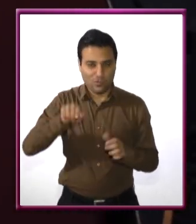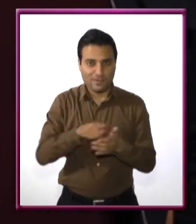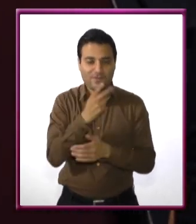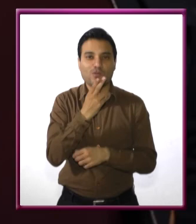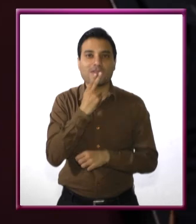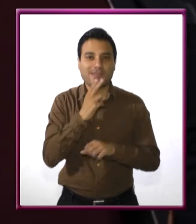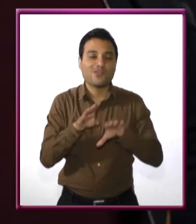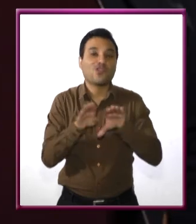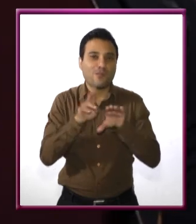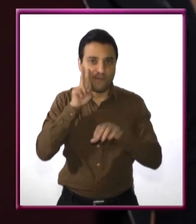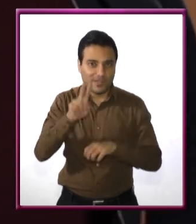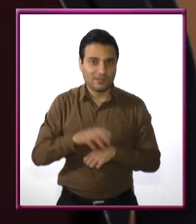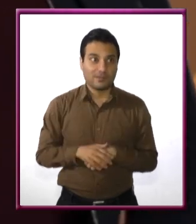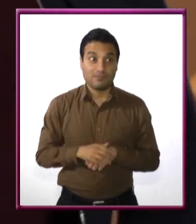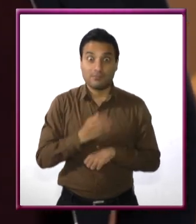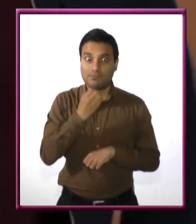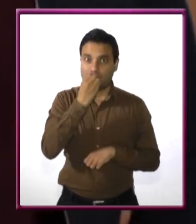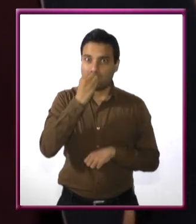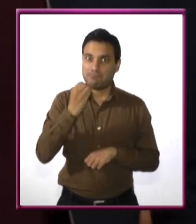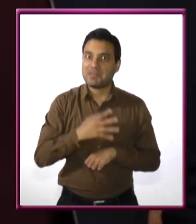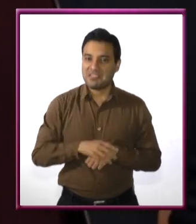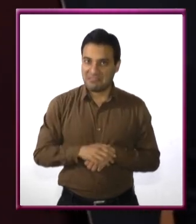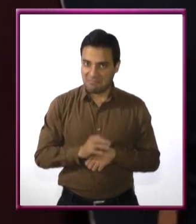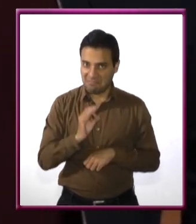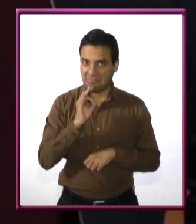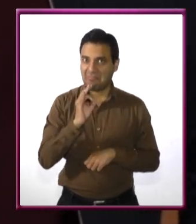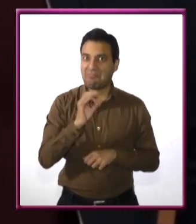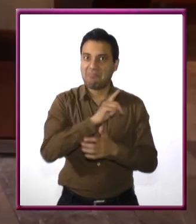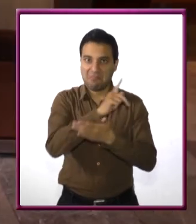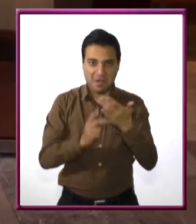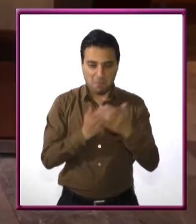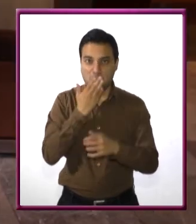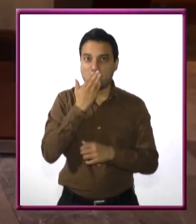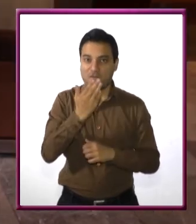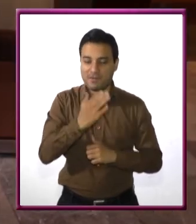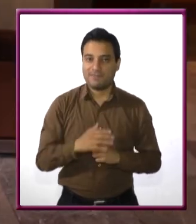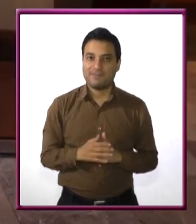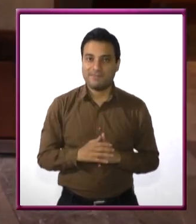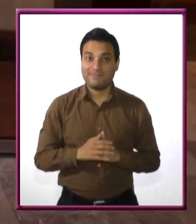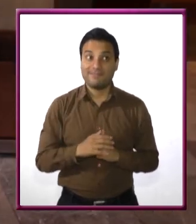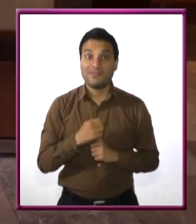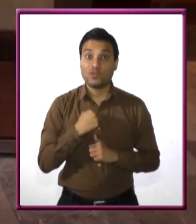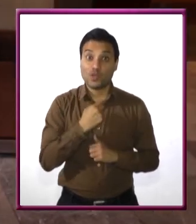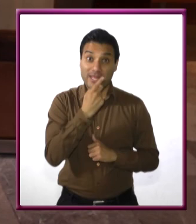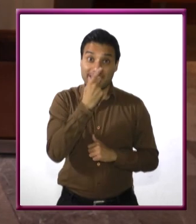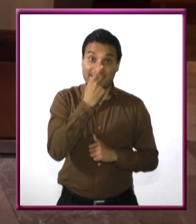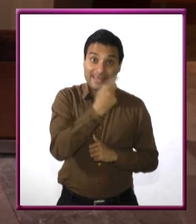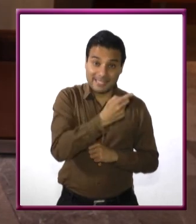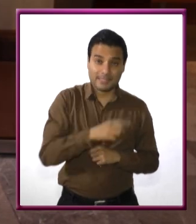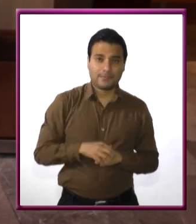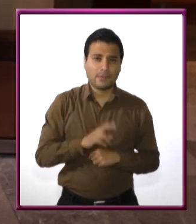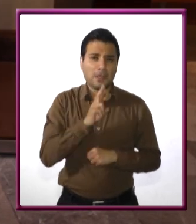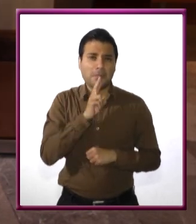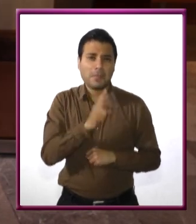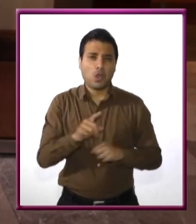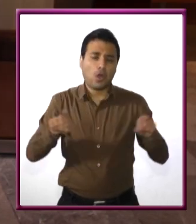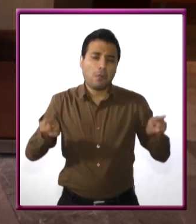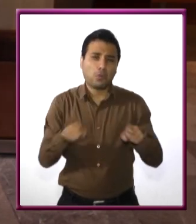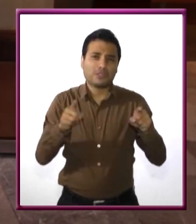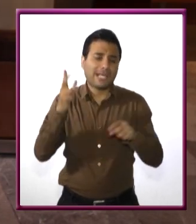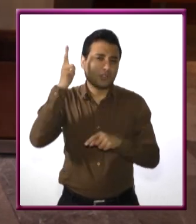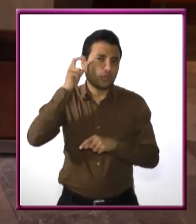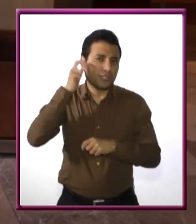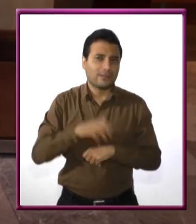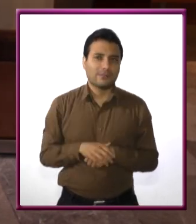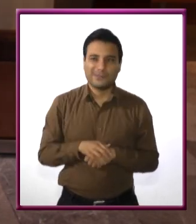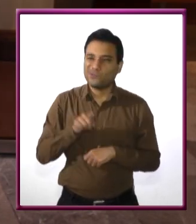tal? Son un plan súper nerd, pero plan. Yo te iba a decir que eras músicas de tu cel nada más. Bueno,